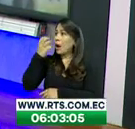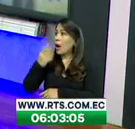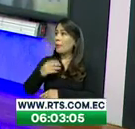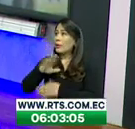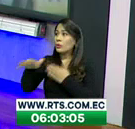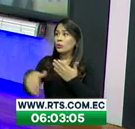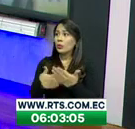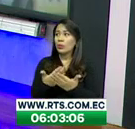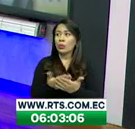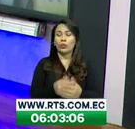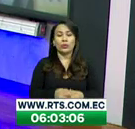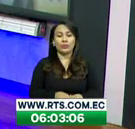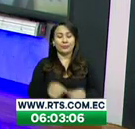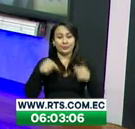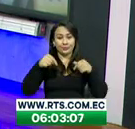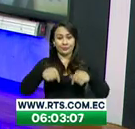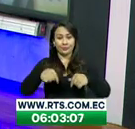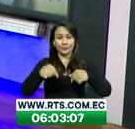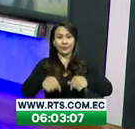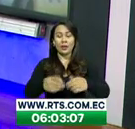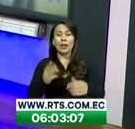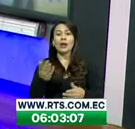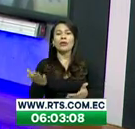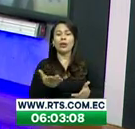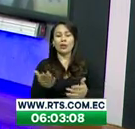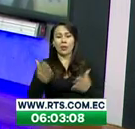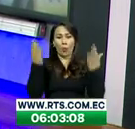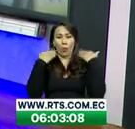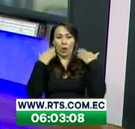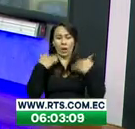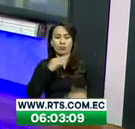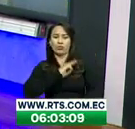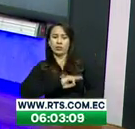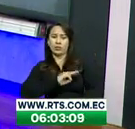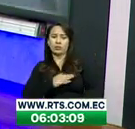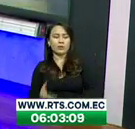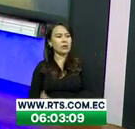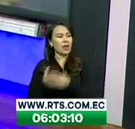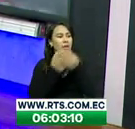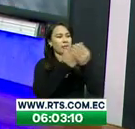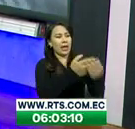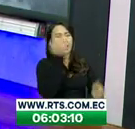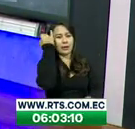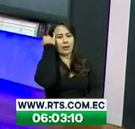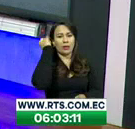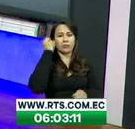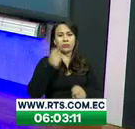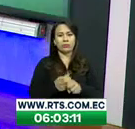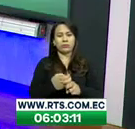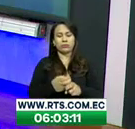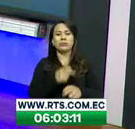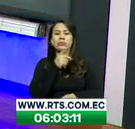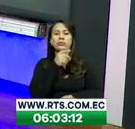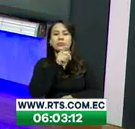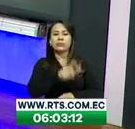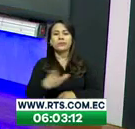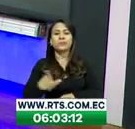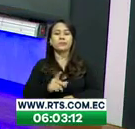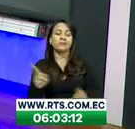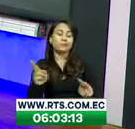ciudadanía. En el Cabildo se ha presentado una propuesta para endurecer las penas a los